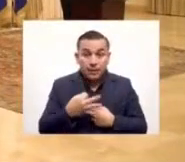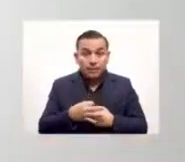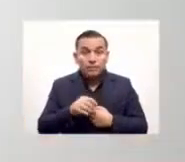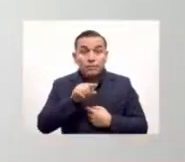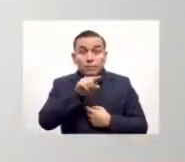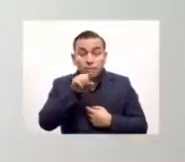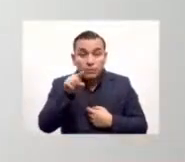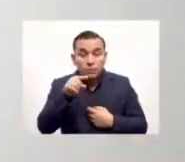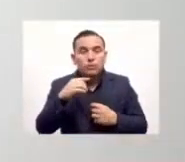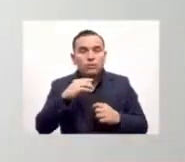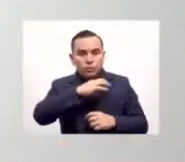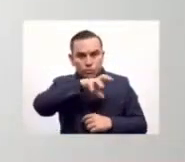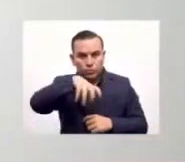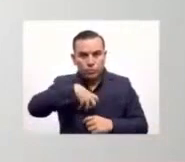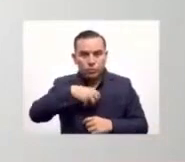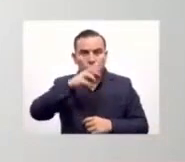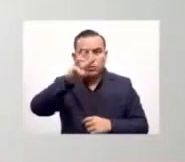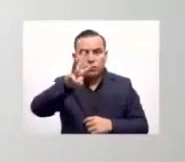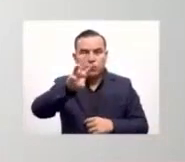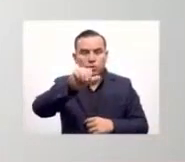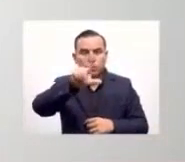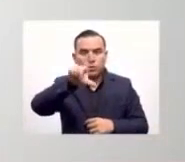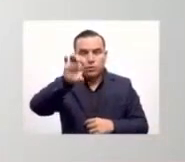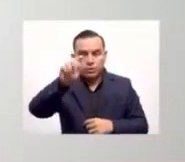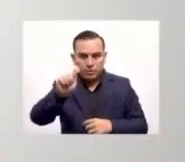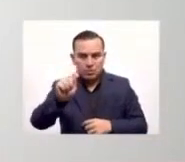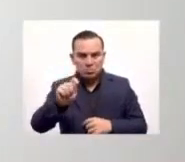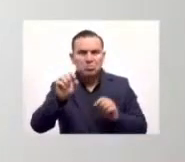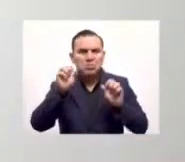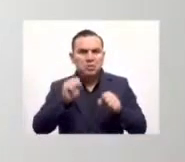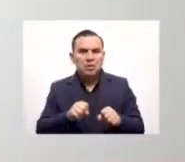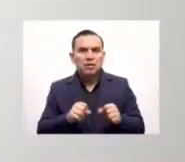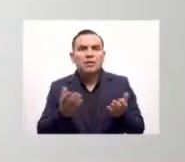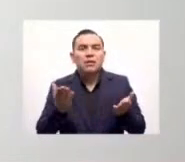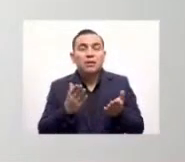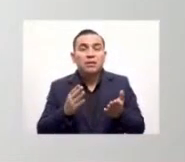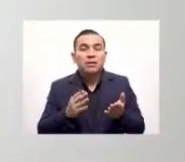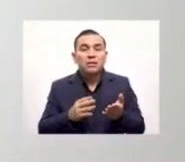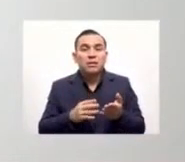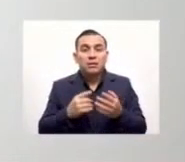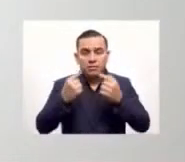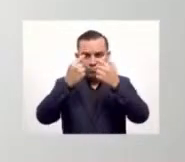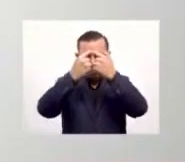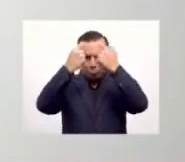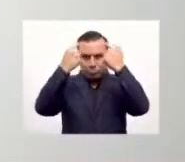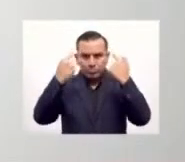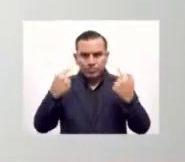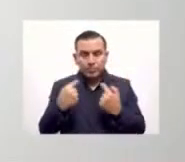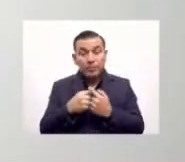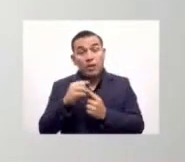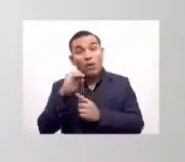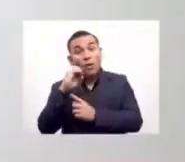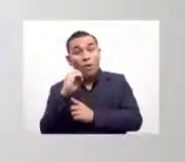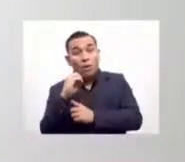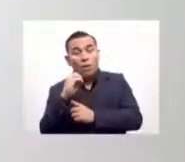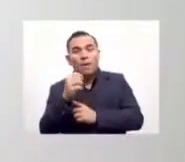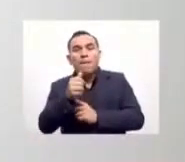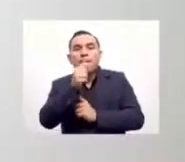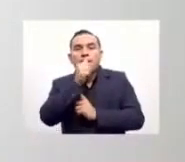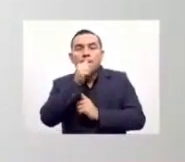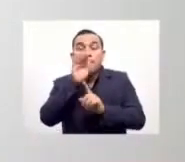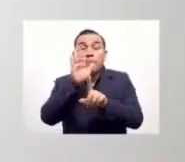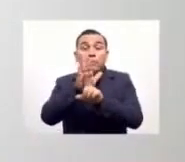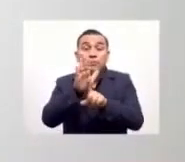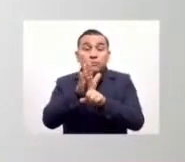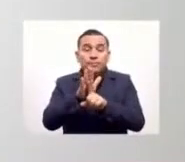precio, vayan y canjeen sus Bitcoins con el fideicomiso, okay, y lo lleven al punto donde el fideicomiso ya no sea sostenible, ¿no?